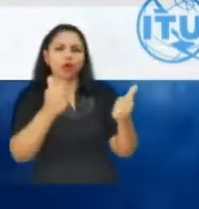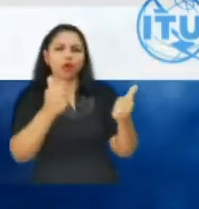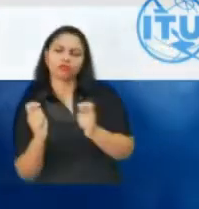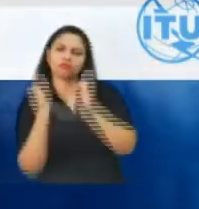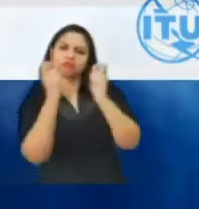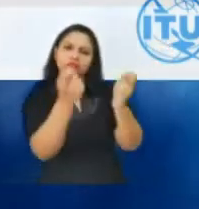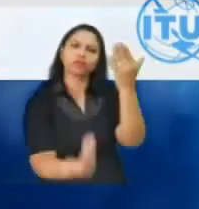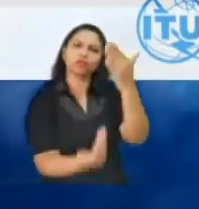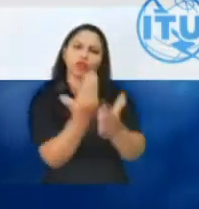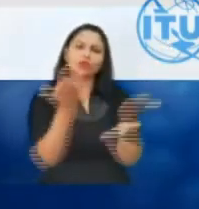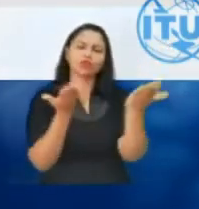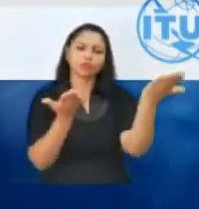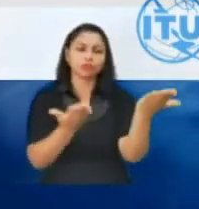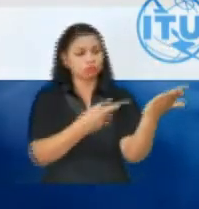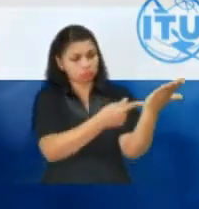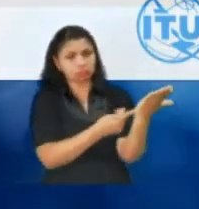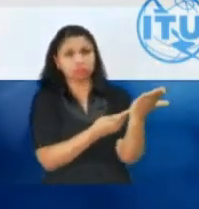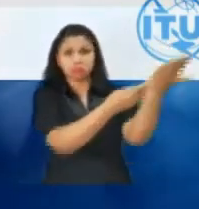nuevos operadores